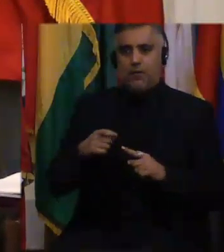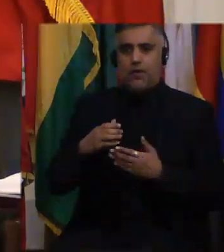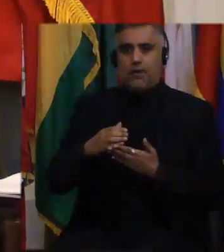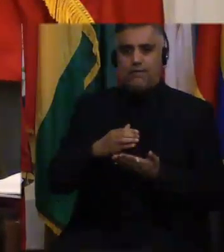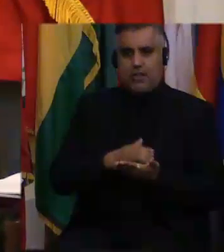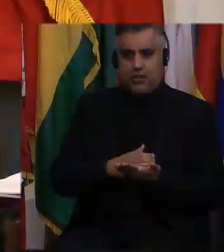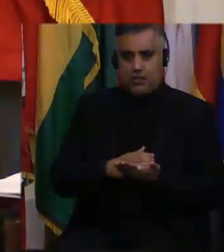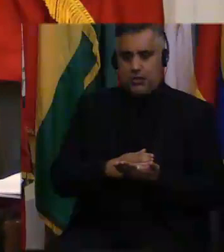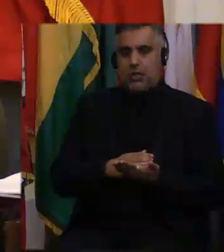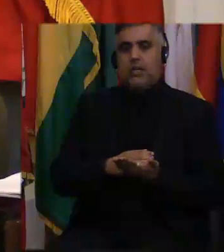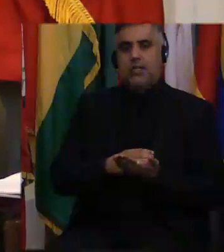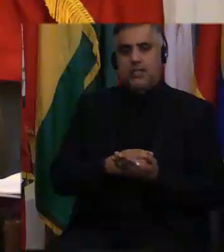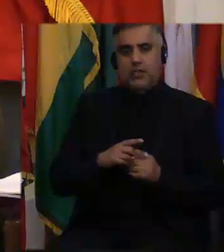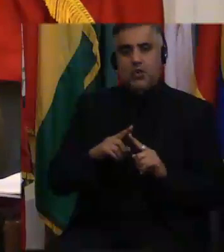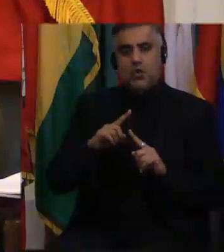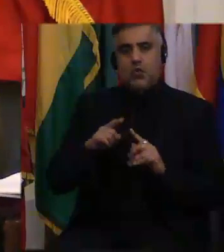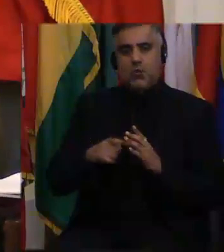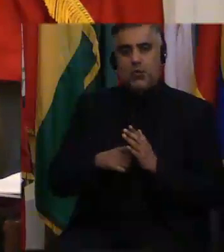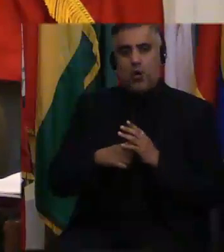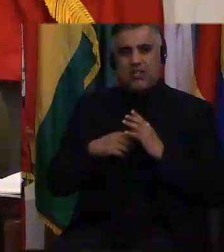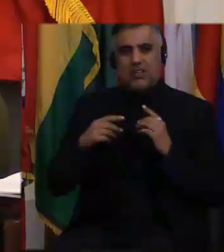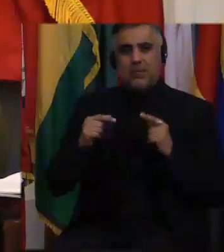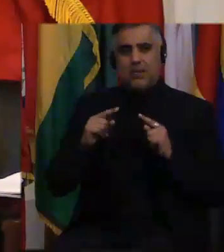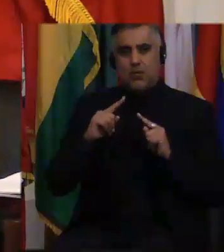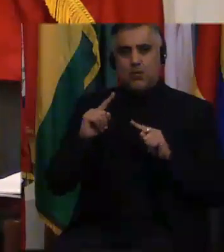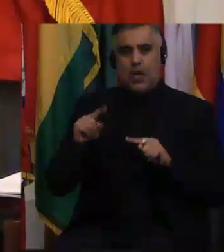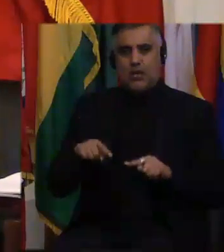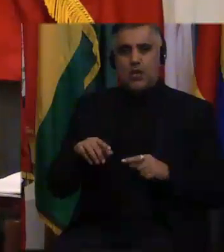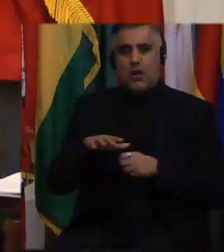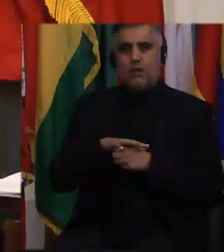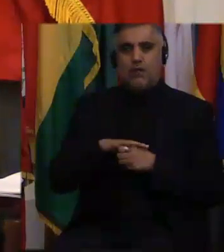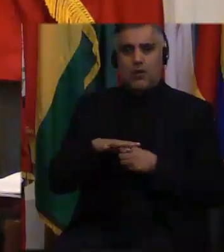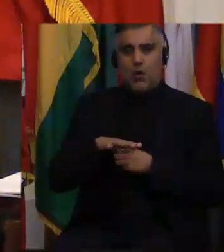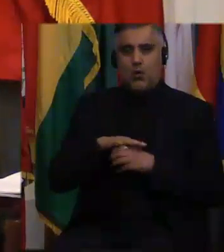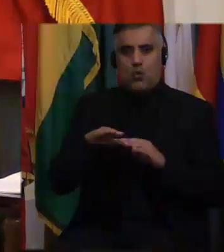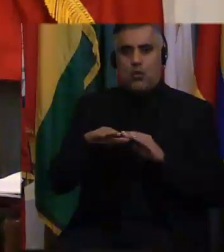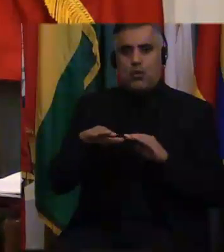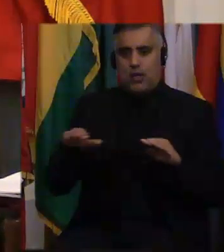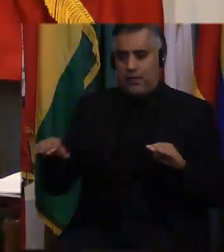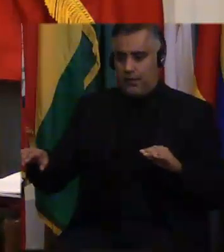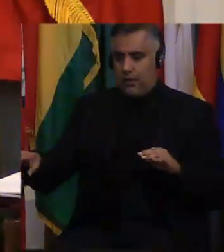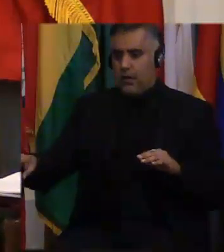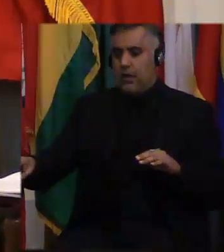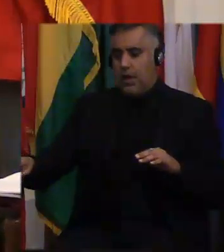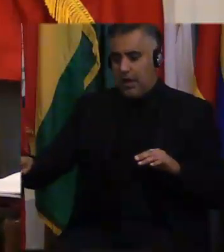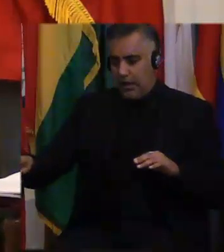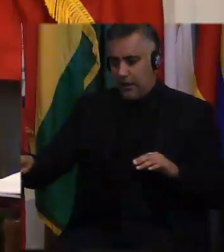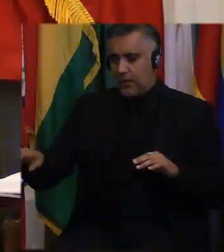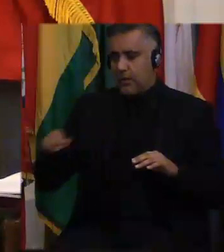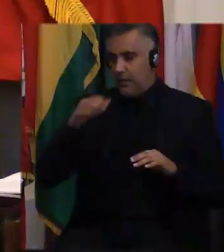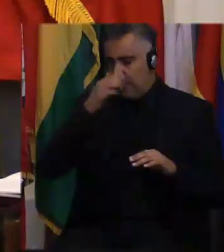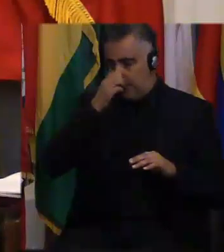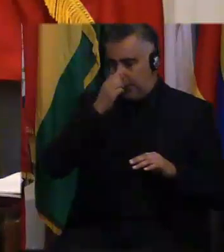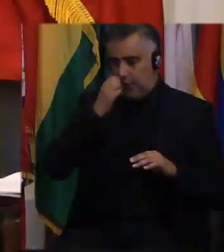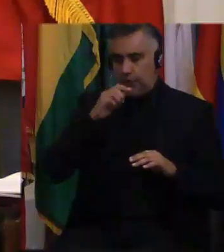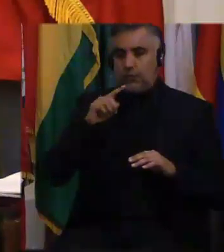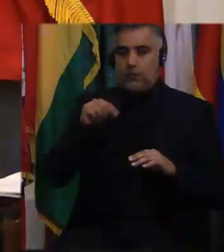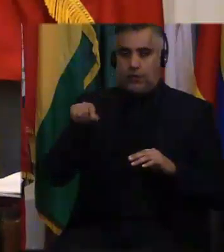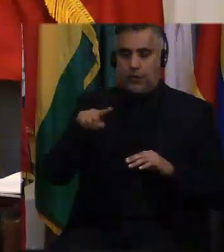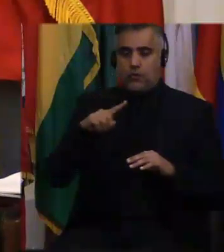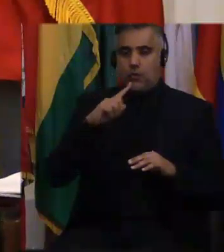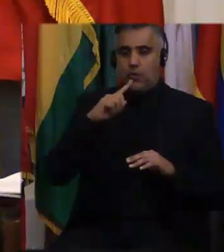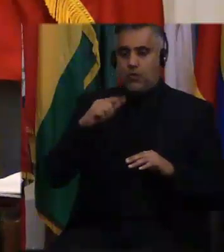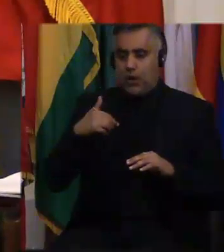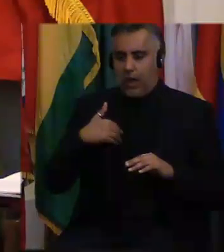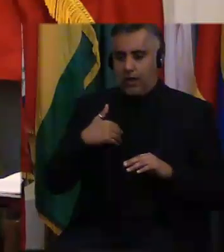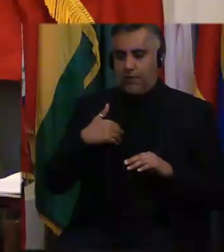una acción inmediata en lo local y requiere además que quienes están cumpliendo funciones de ayuda o